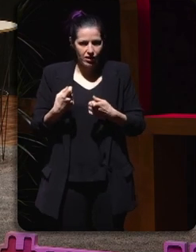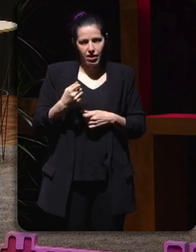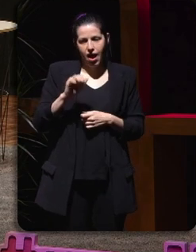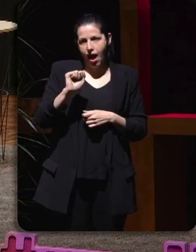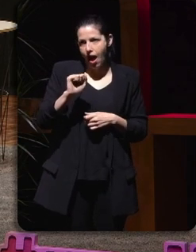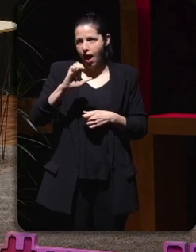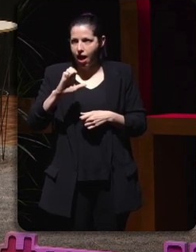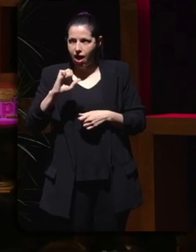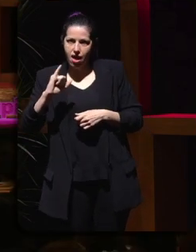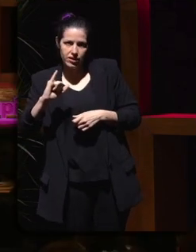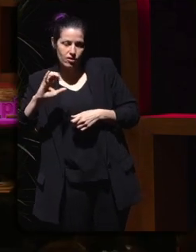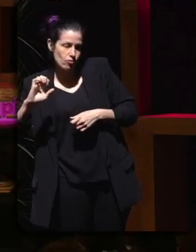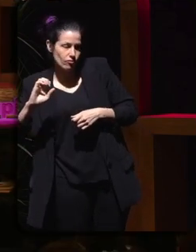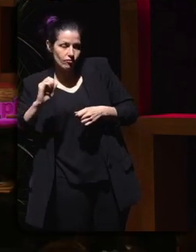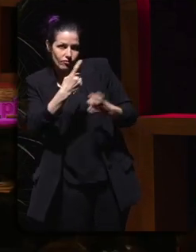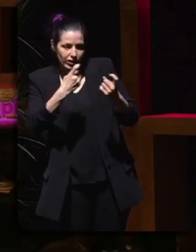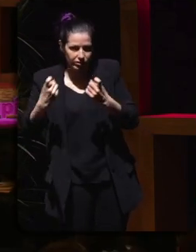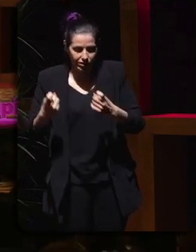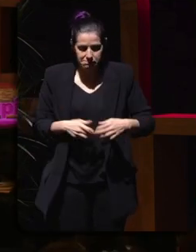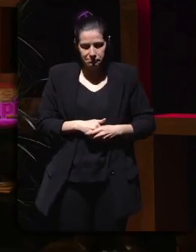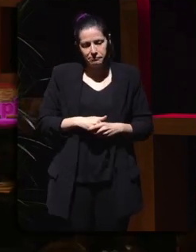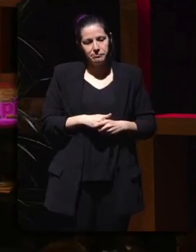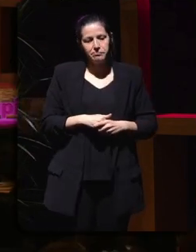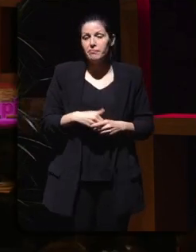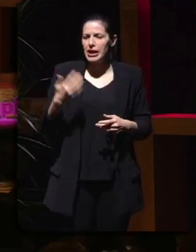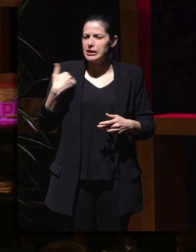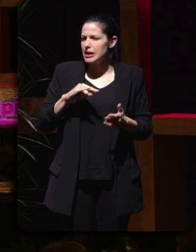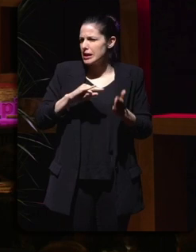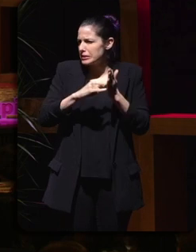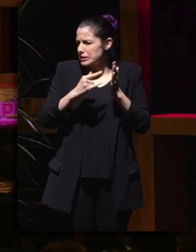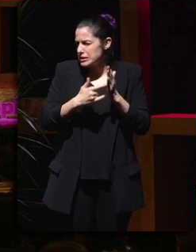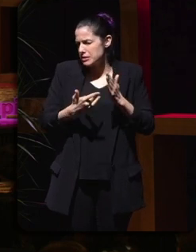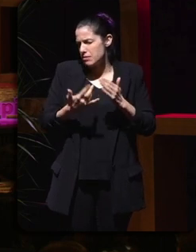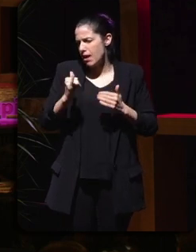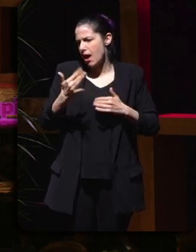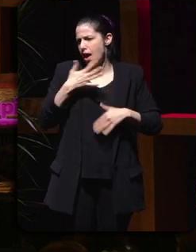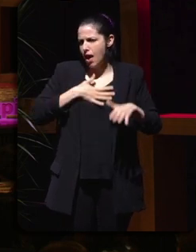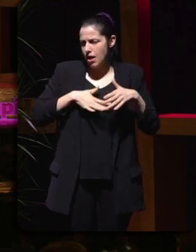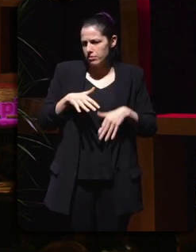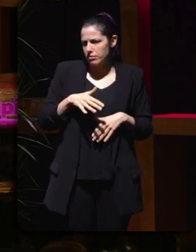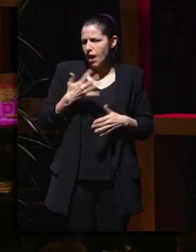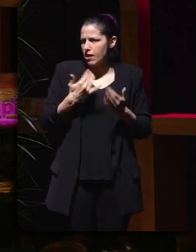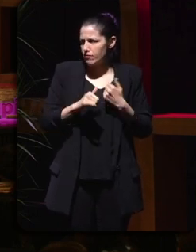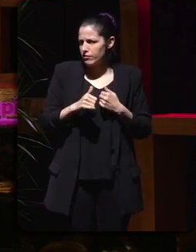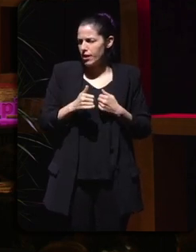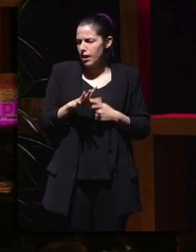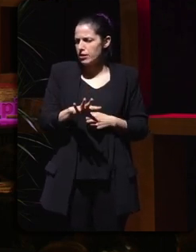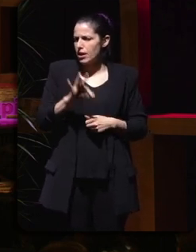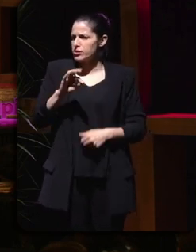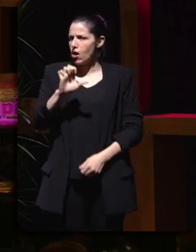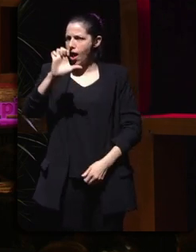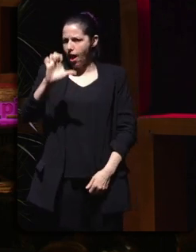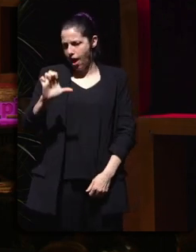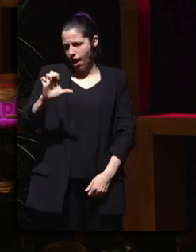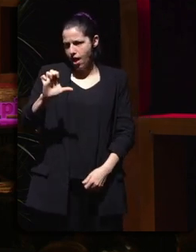de tal manera interiorizado el sistema que decidimos romper el sistema y utilizar la e que ha sido de género común o de